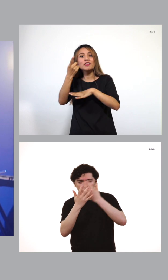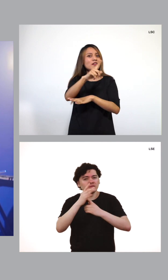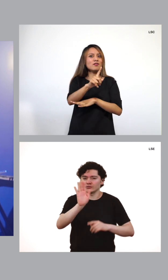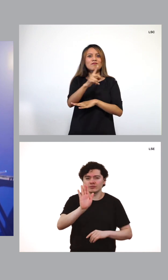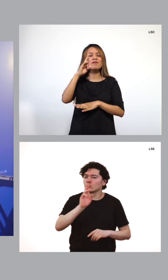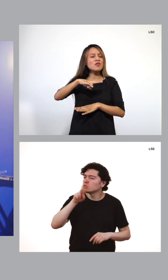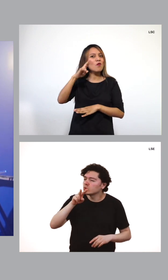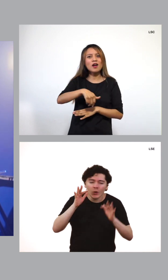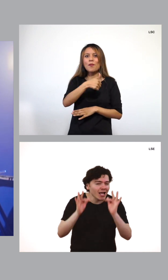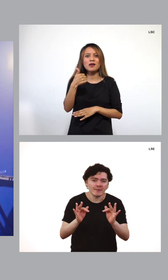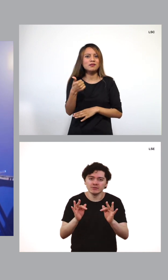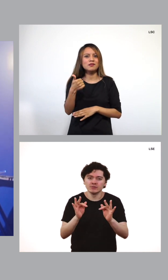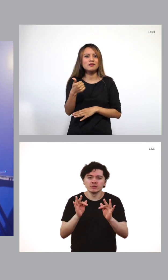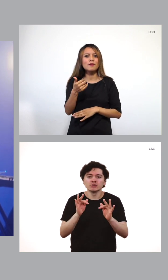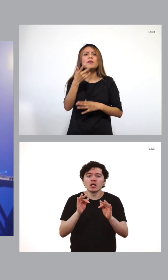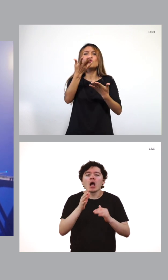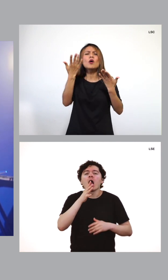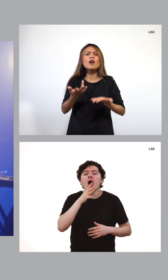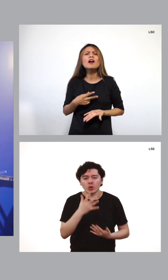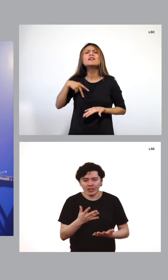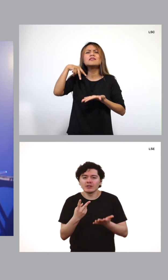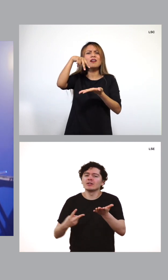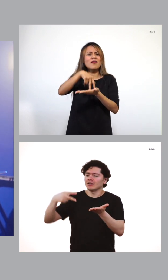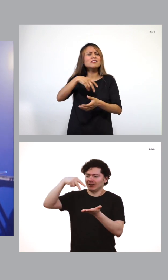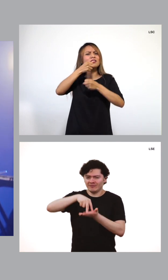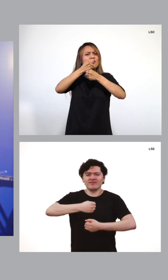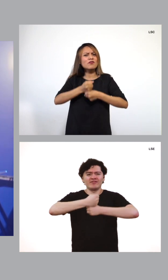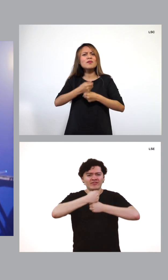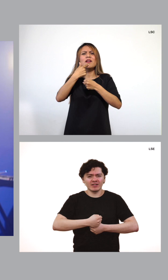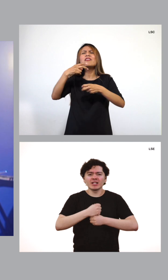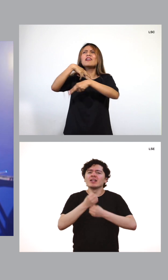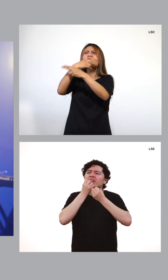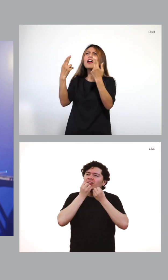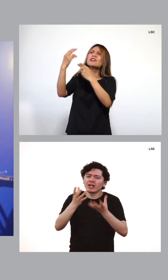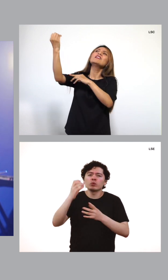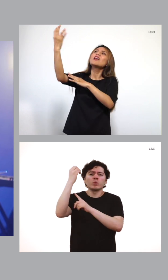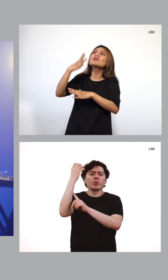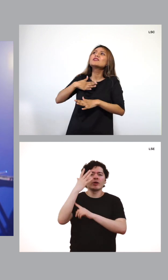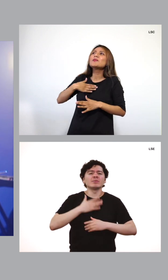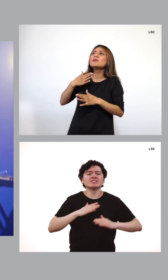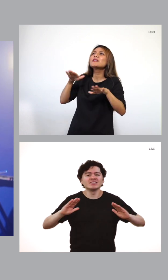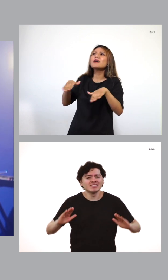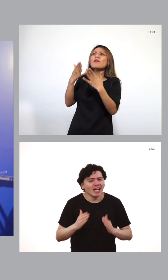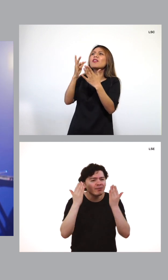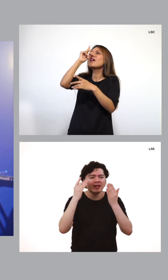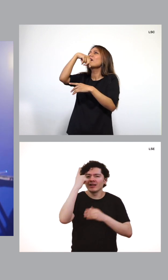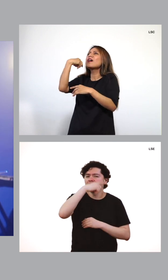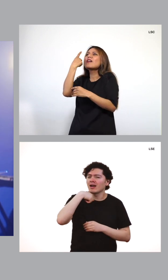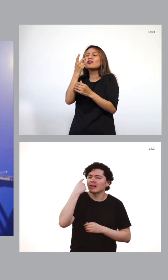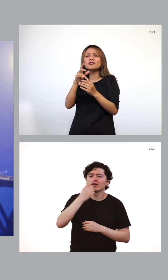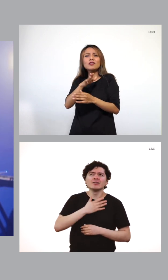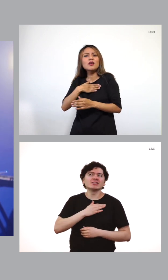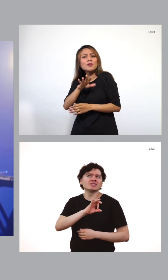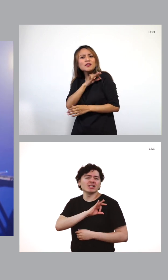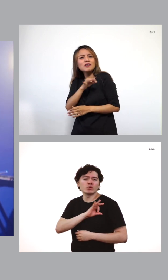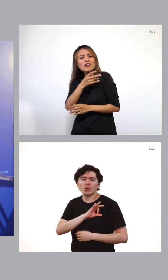las que sientas confusión, te levantes firme y declares: la luz de mi Salvador, el rostro de mi Jesús, el rostro del Señor,